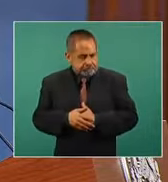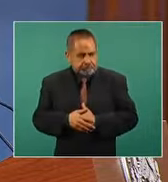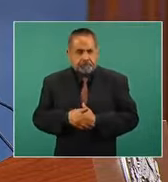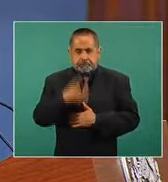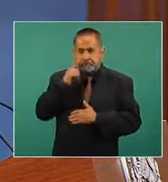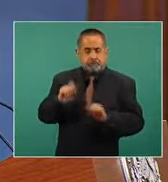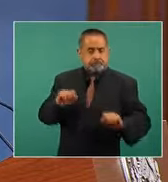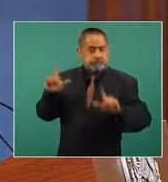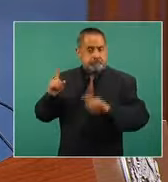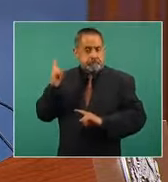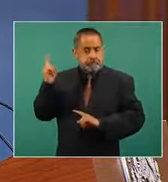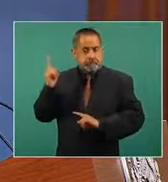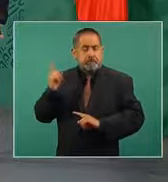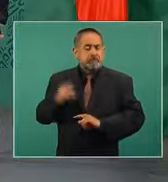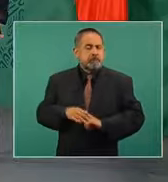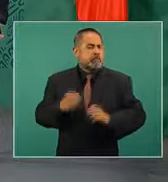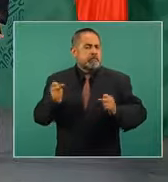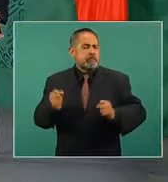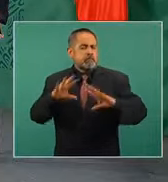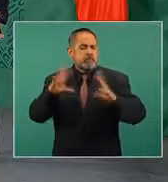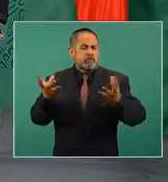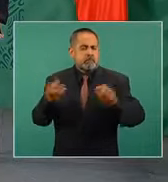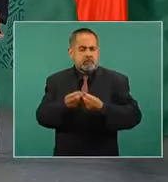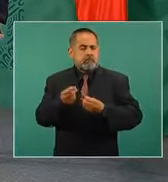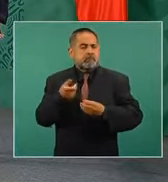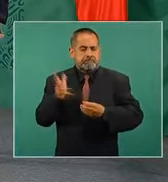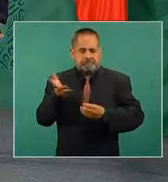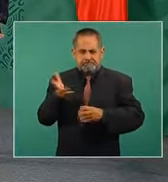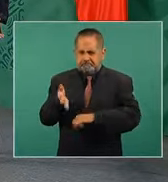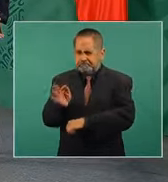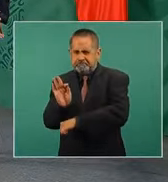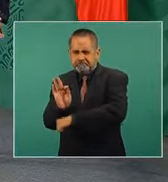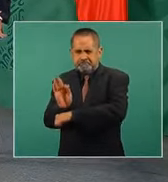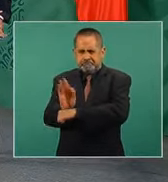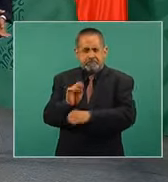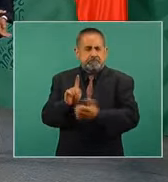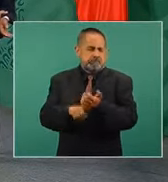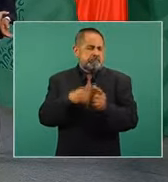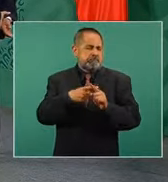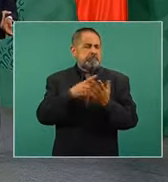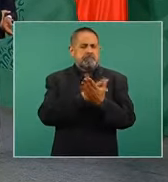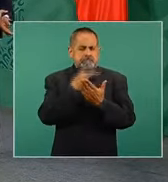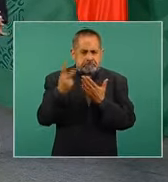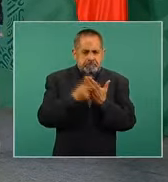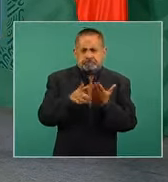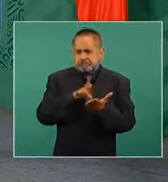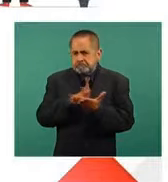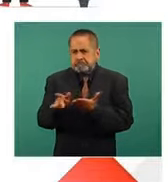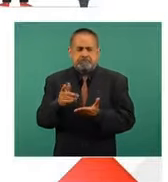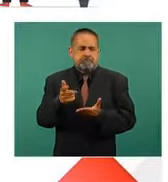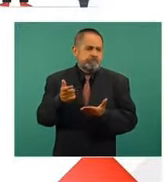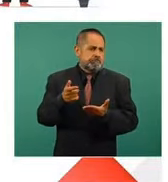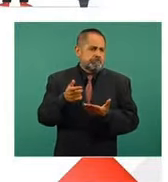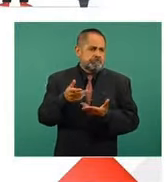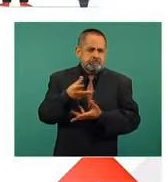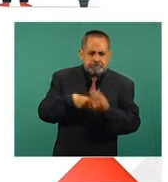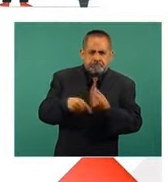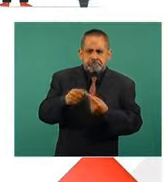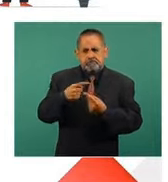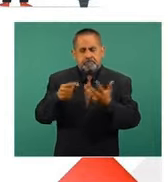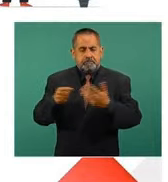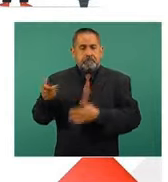primera lámina tenemos a cuántos trabajadores hemos beneficiado con distintos programas de reestructuras que nos ha pedido el